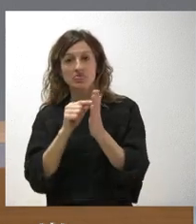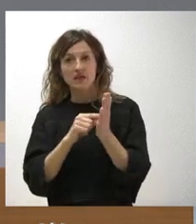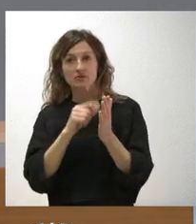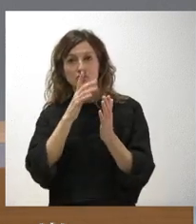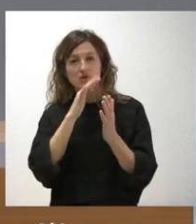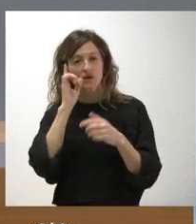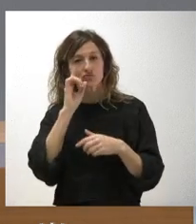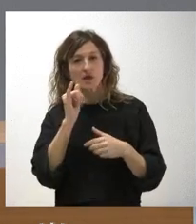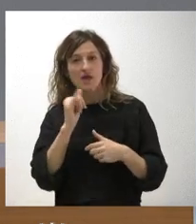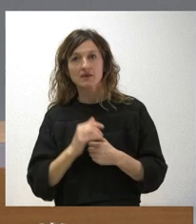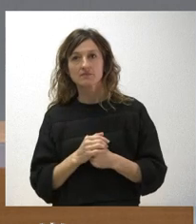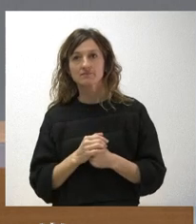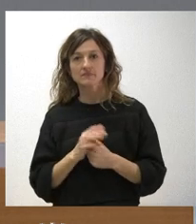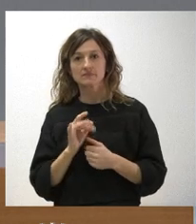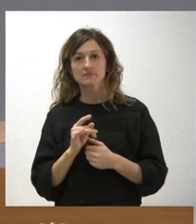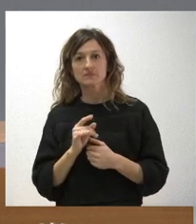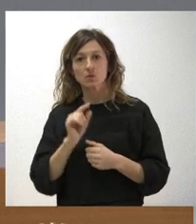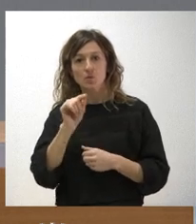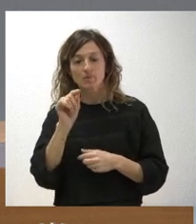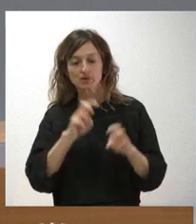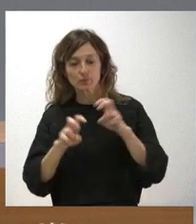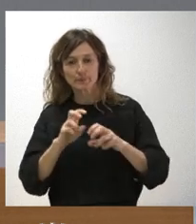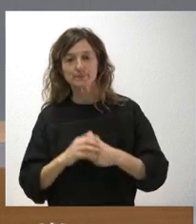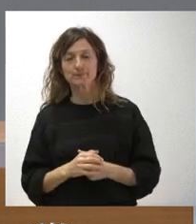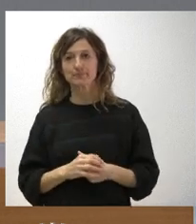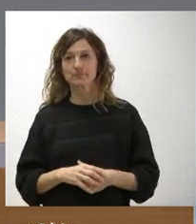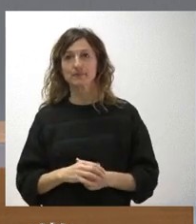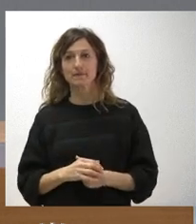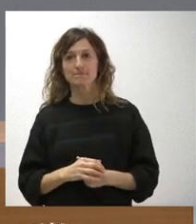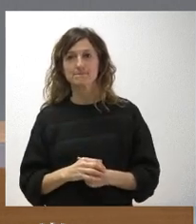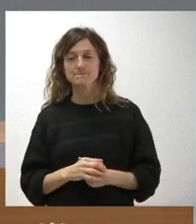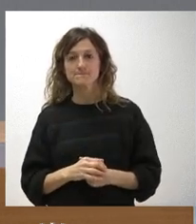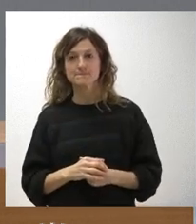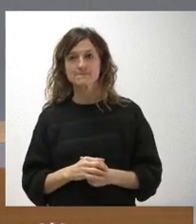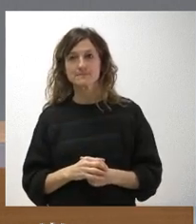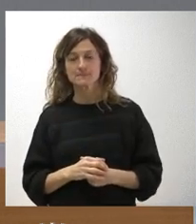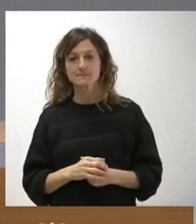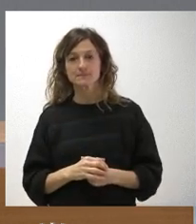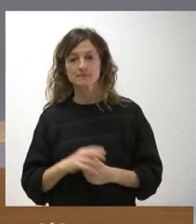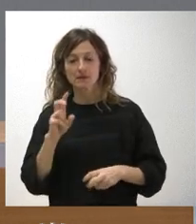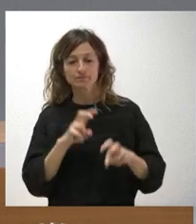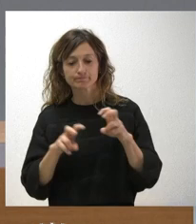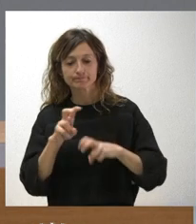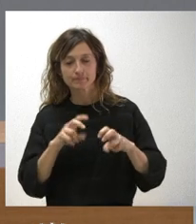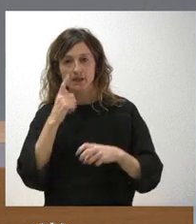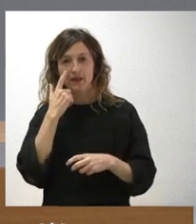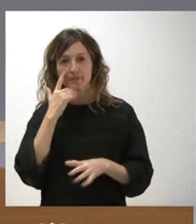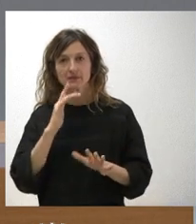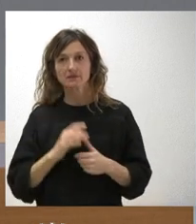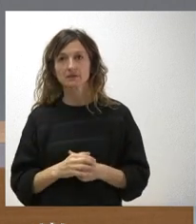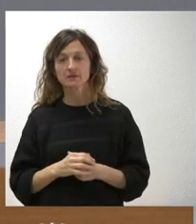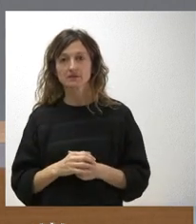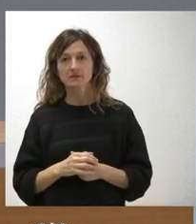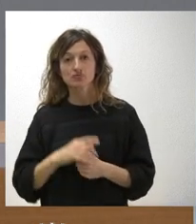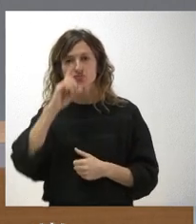ofrecer Sí vamos a ver que creo que los pueda ofrecer Es que no sé si los